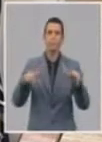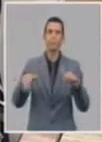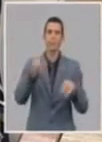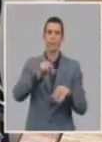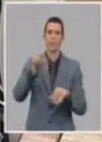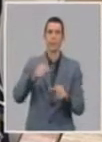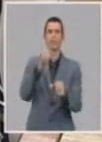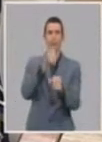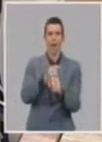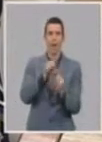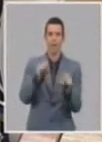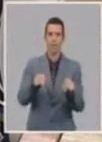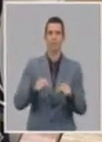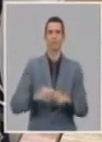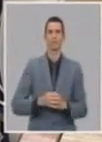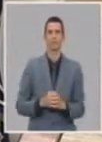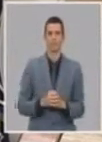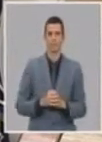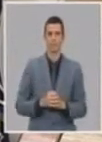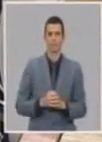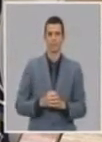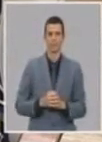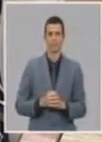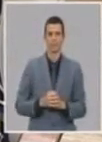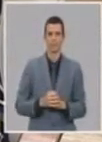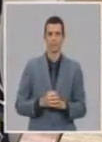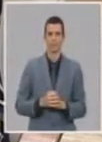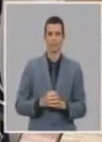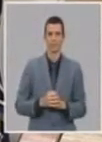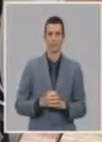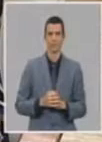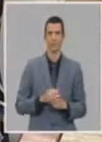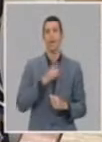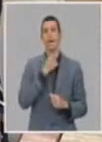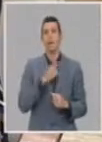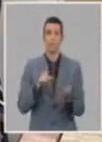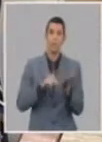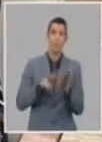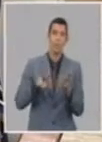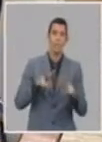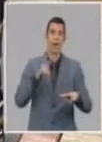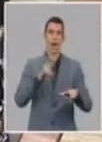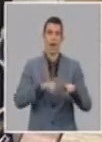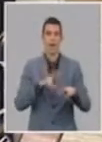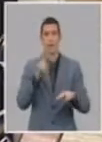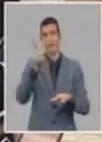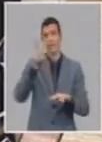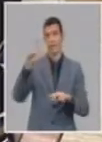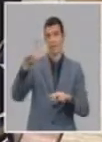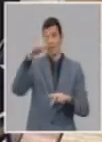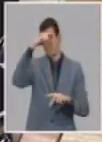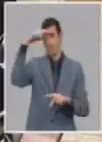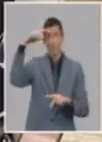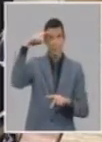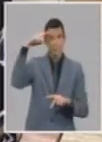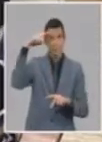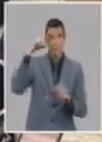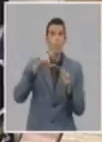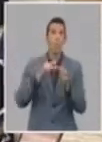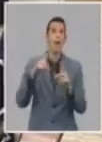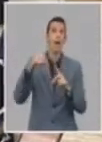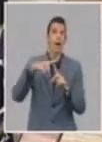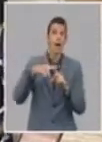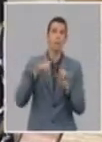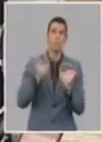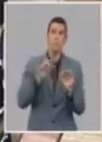a distancia. Y en la subordinación local, La Habana, Villa Clara, Santi Espíritu y Guantánamo son también las provincias que en estos